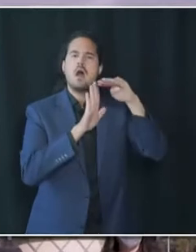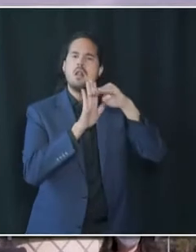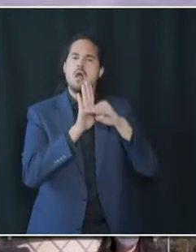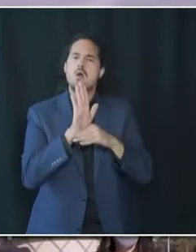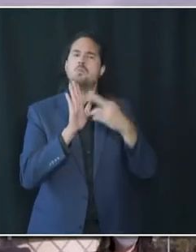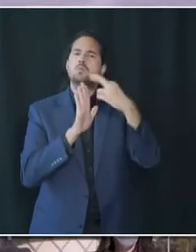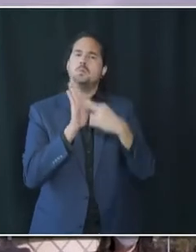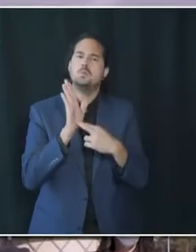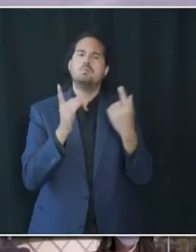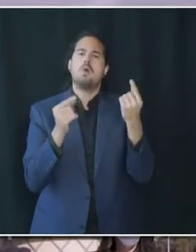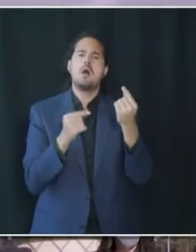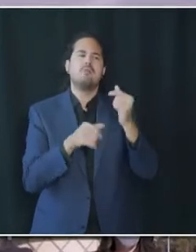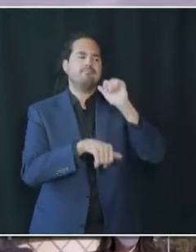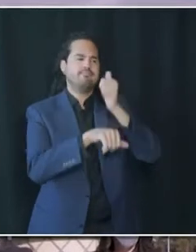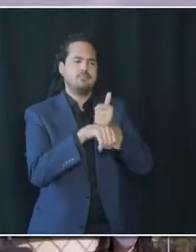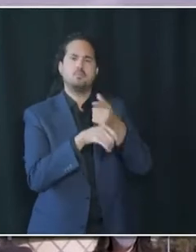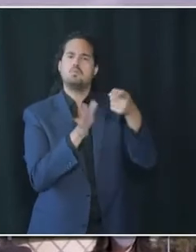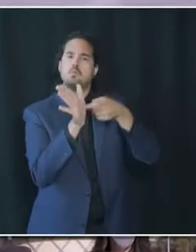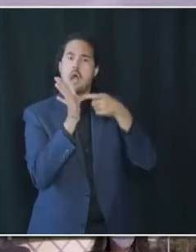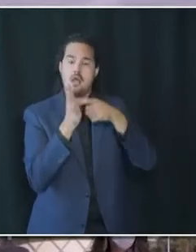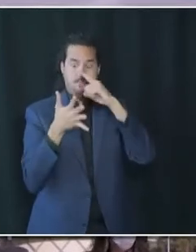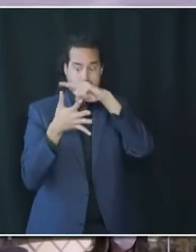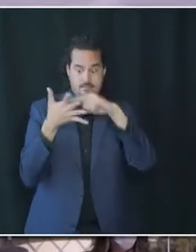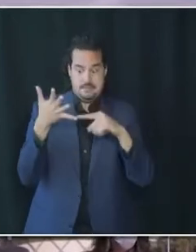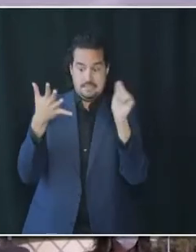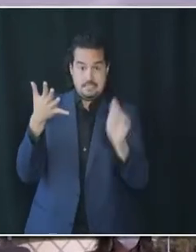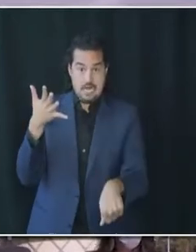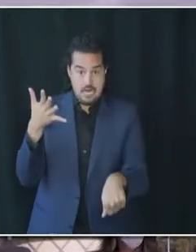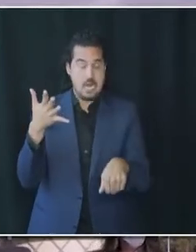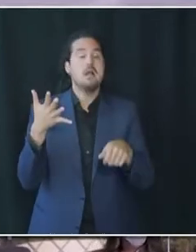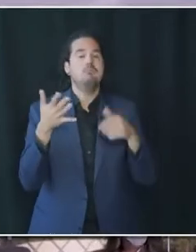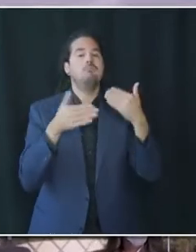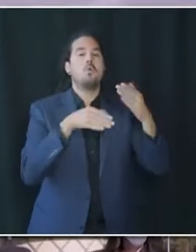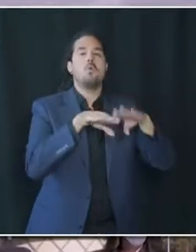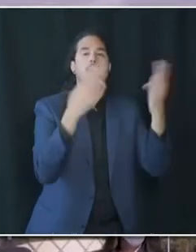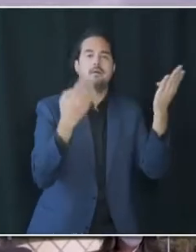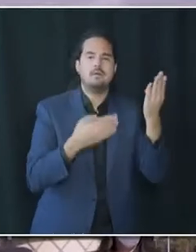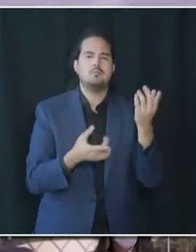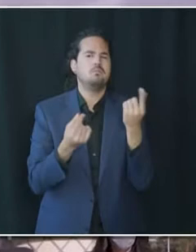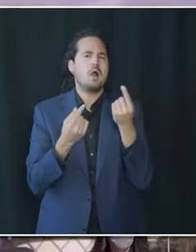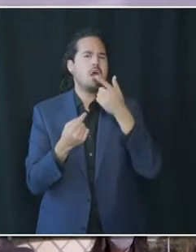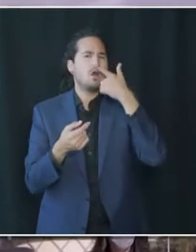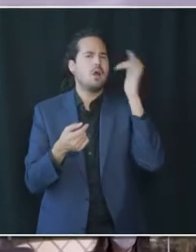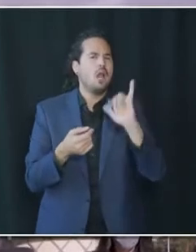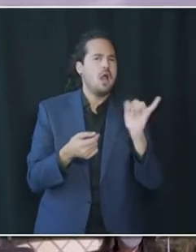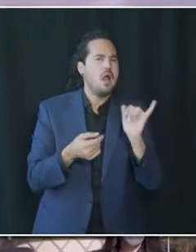para ciertos deportes y ciertas competiciones